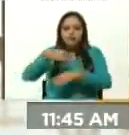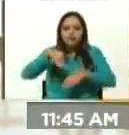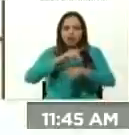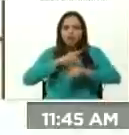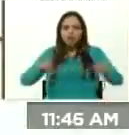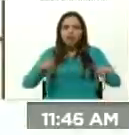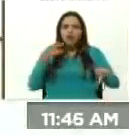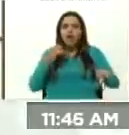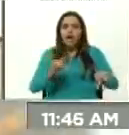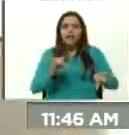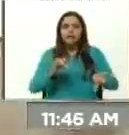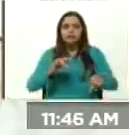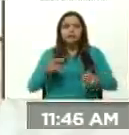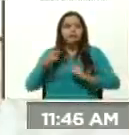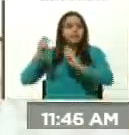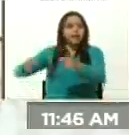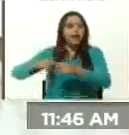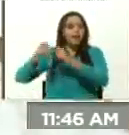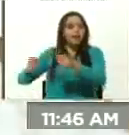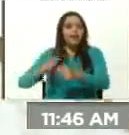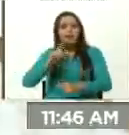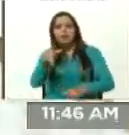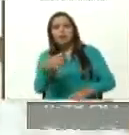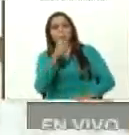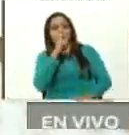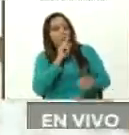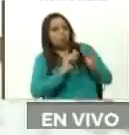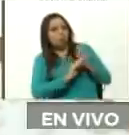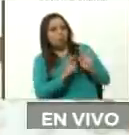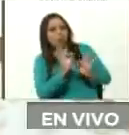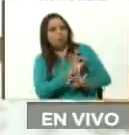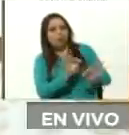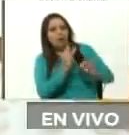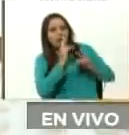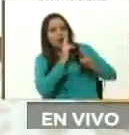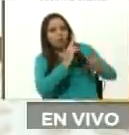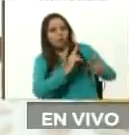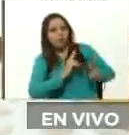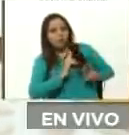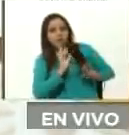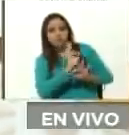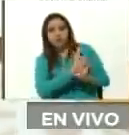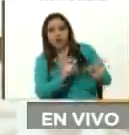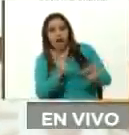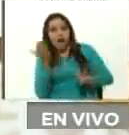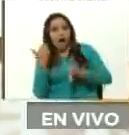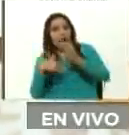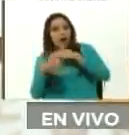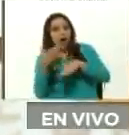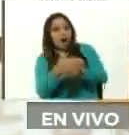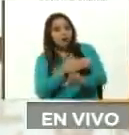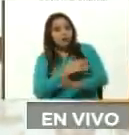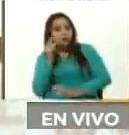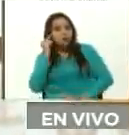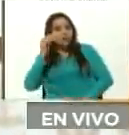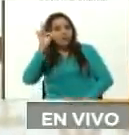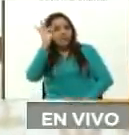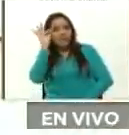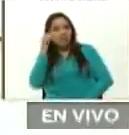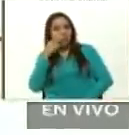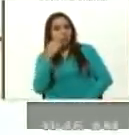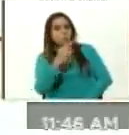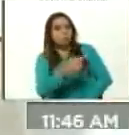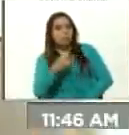totalmente silenciados por la anterior gestión de la Fiscalía de la CPI. Por lo